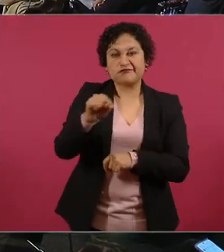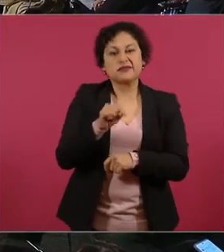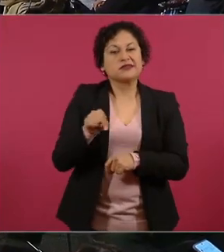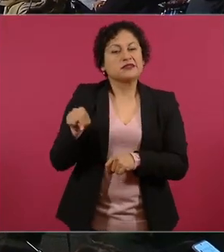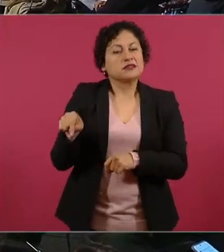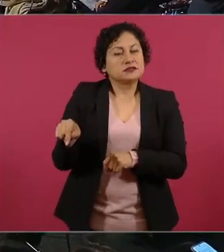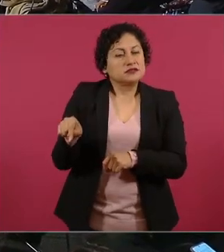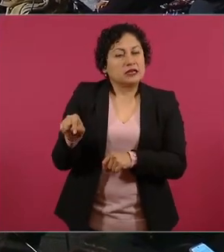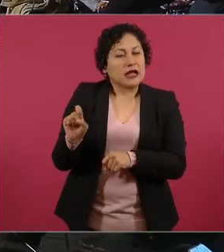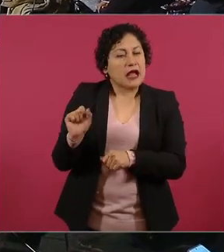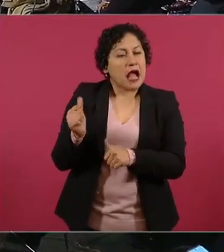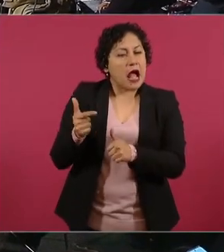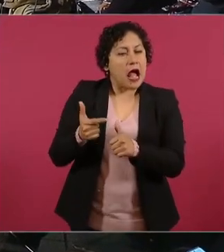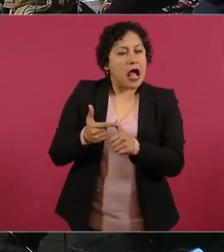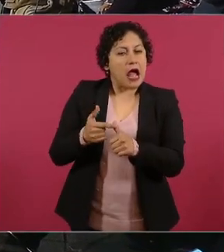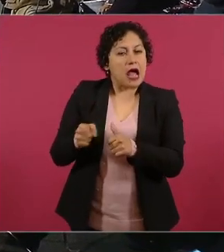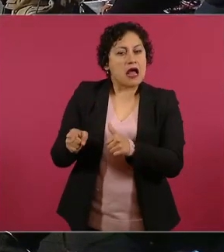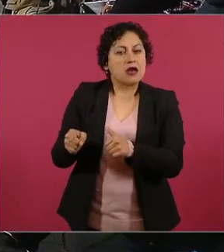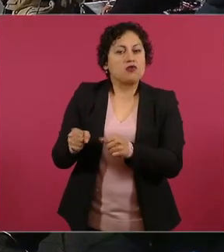produjo esto.